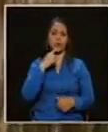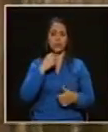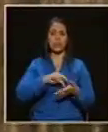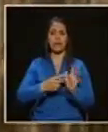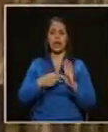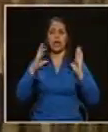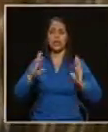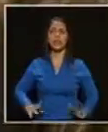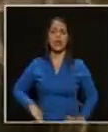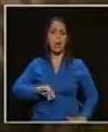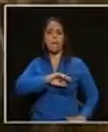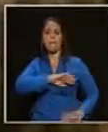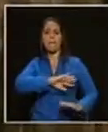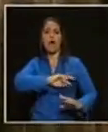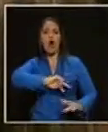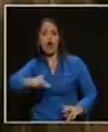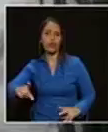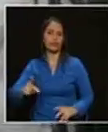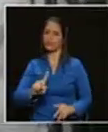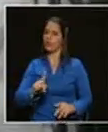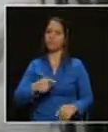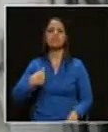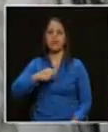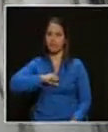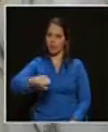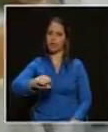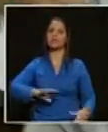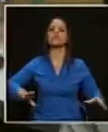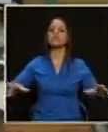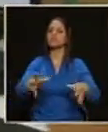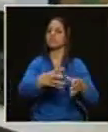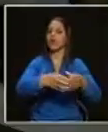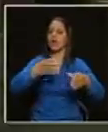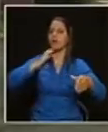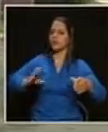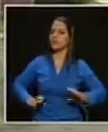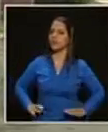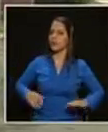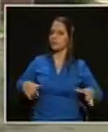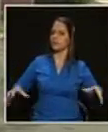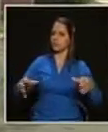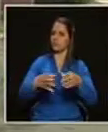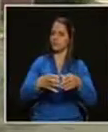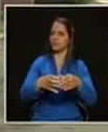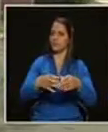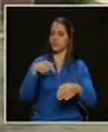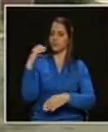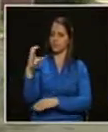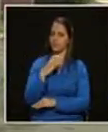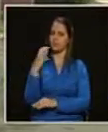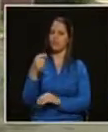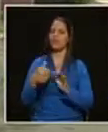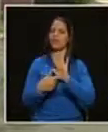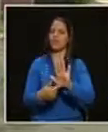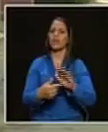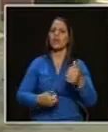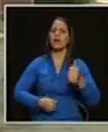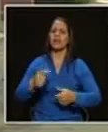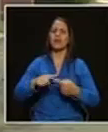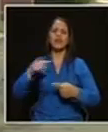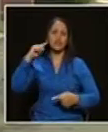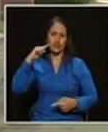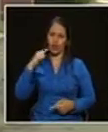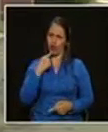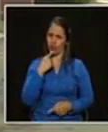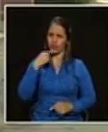cuarta, son ciudadanos que tienen todos los derechos como cualquier otro ciudadano colombiano. Tratamos nosotros acá de a los sordos profundos